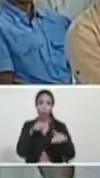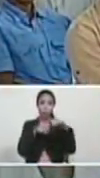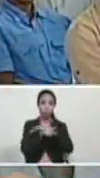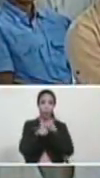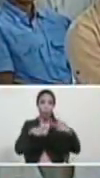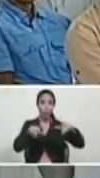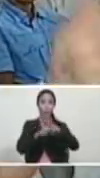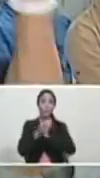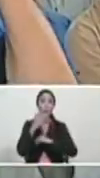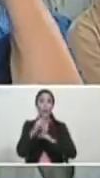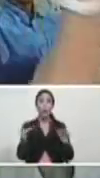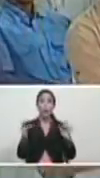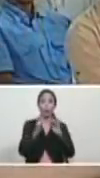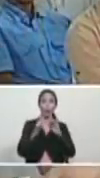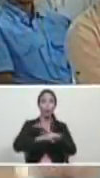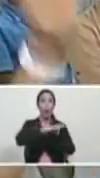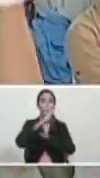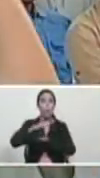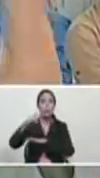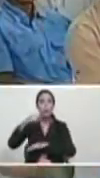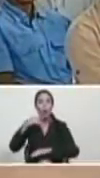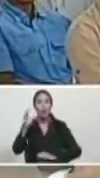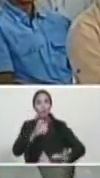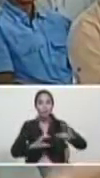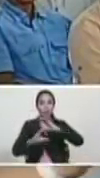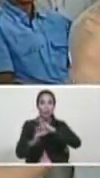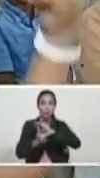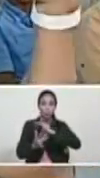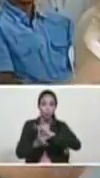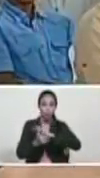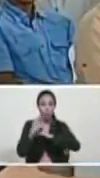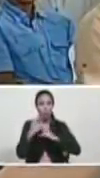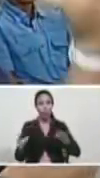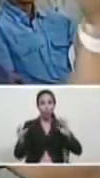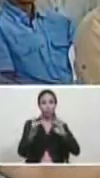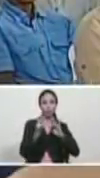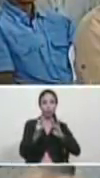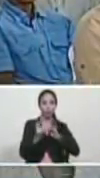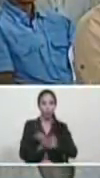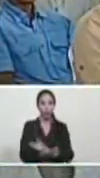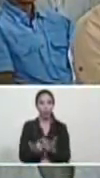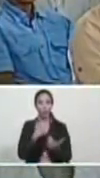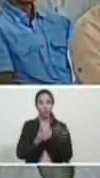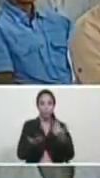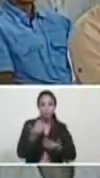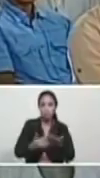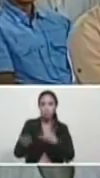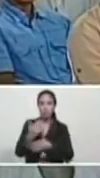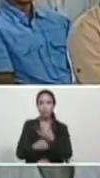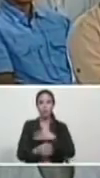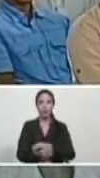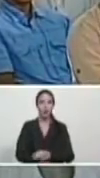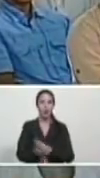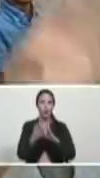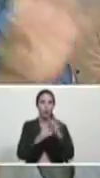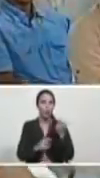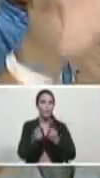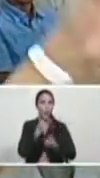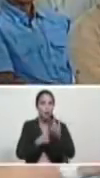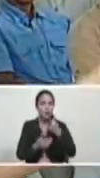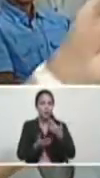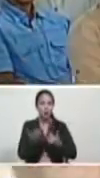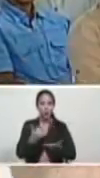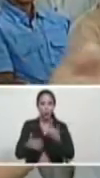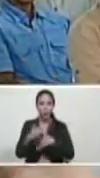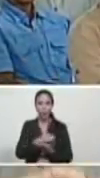Ciencia y Tecnología para incrementar la producción, mejorar las condiciones de almacenamiento, distribución y dispensación de medicamentos.